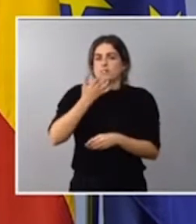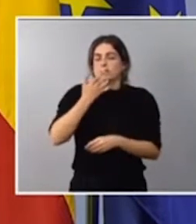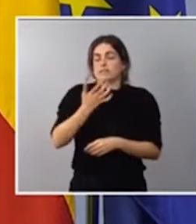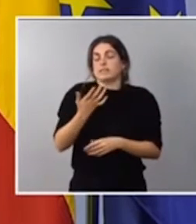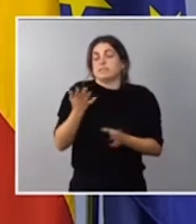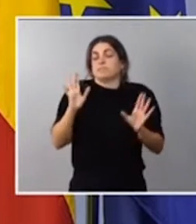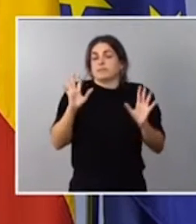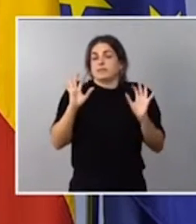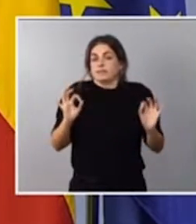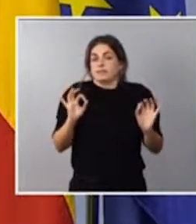de la evaluación.